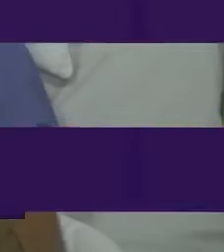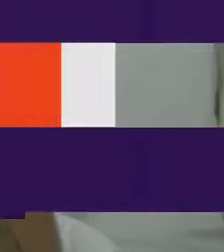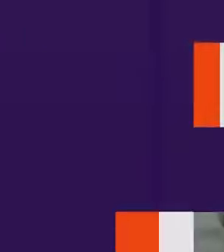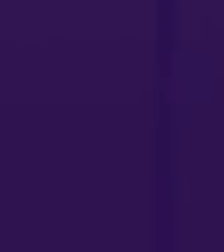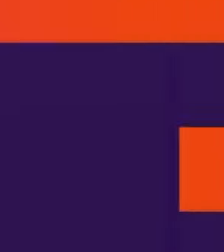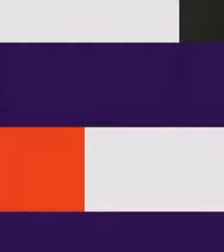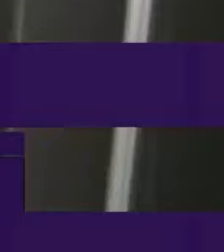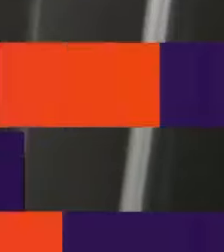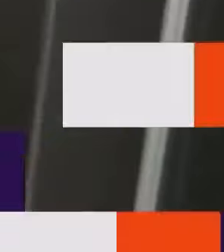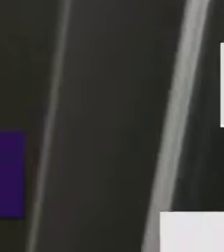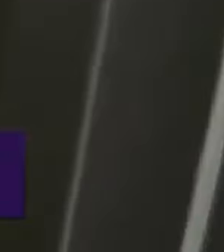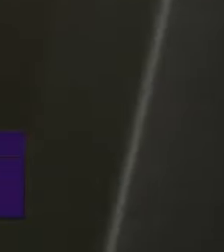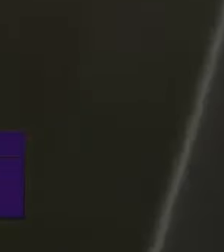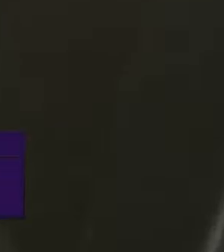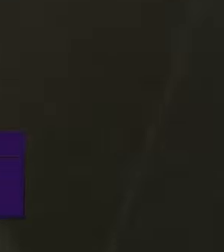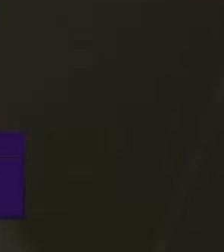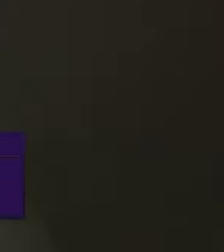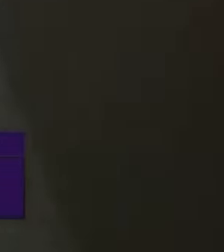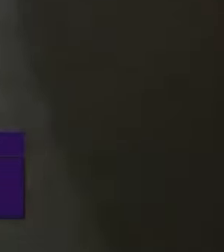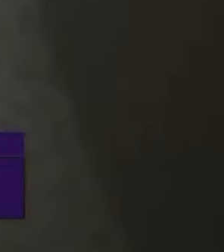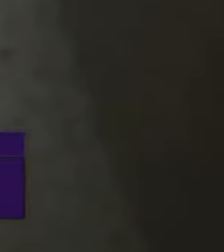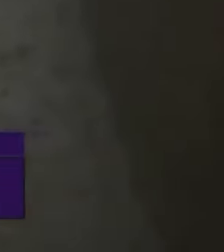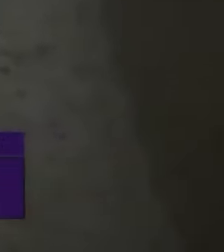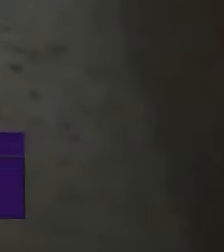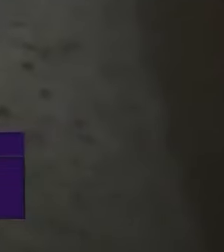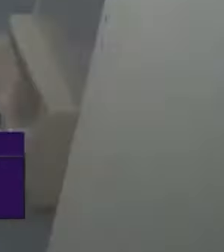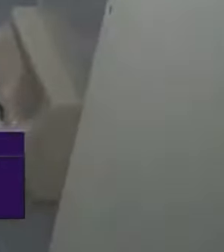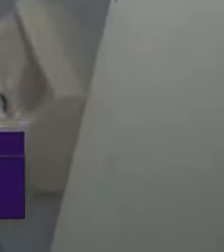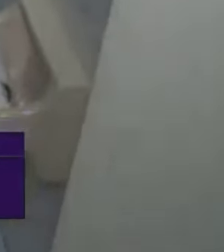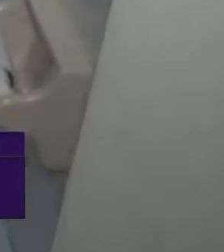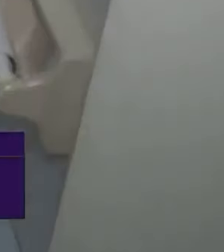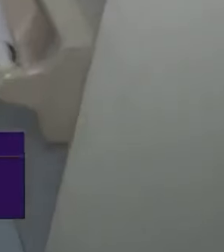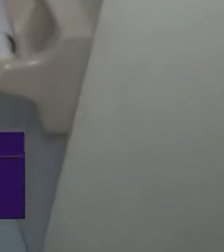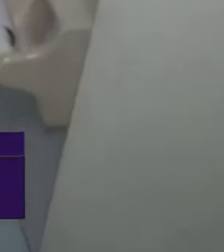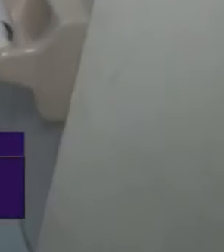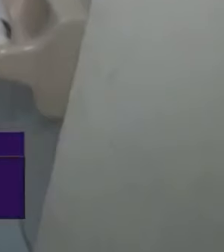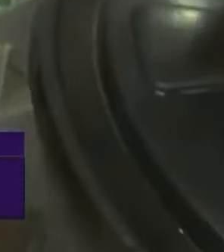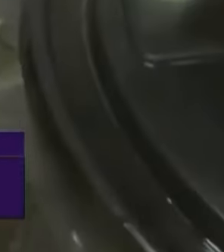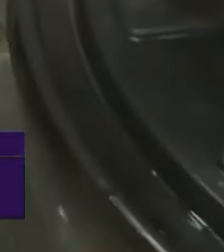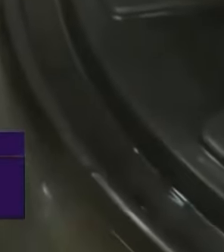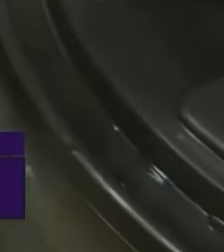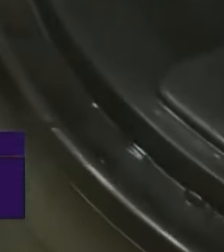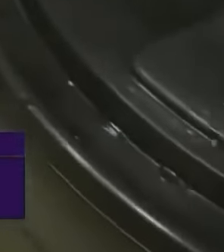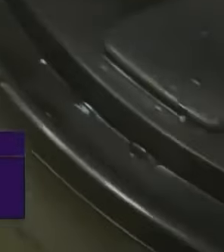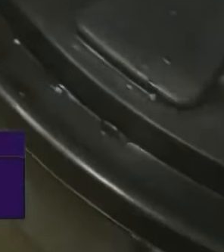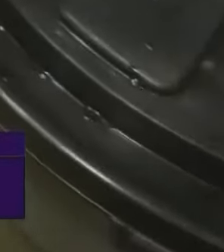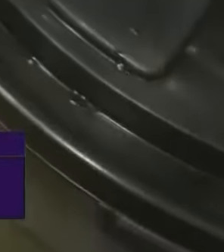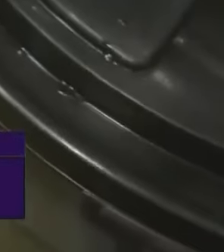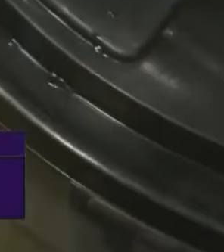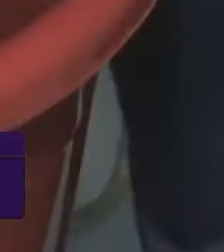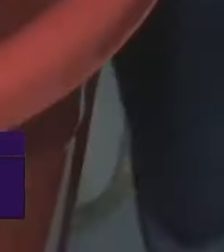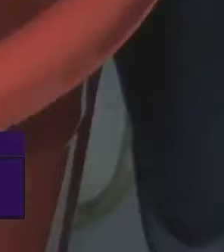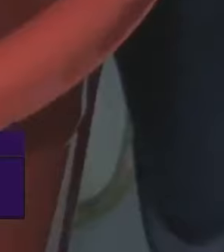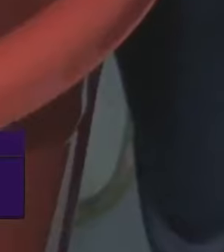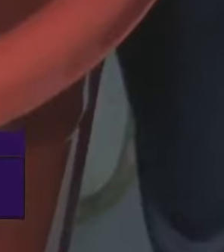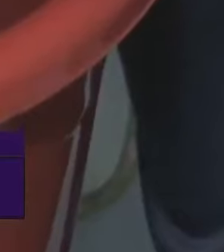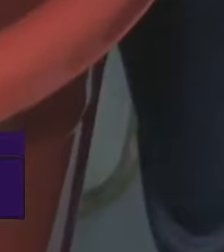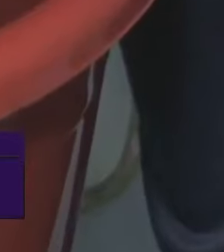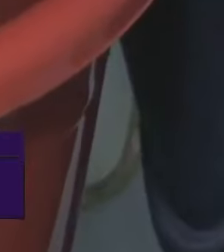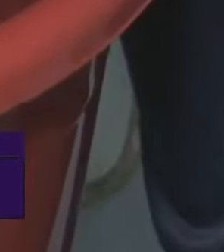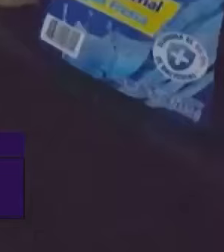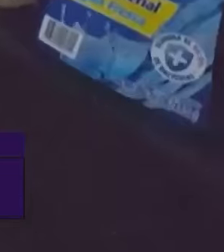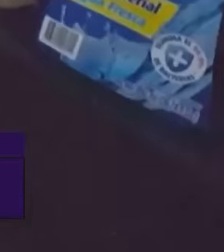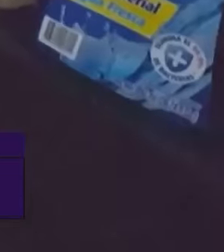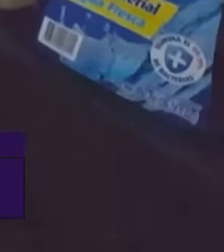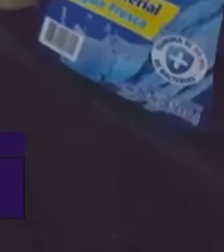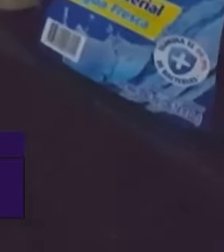EPS. Inició el racionamiento de agua en Bogotá. Hoy más de 200 barrios de 10 localidades se